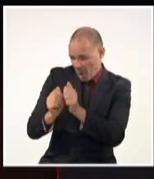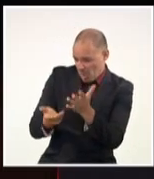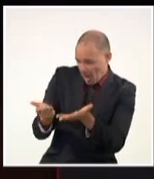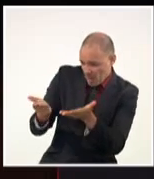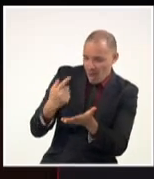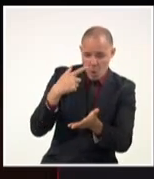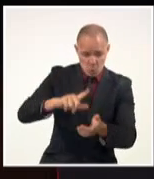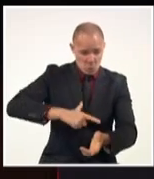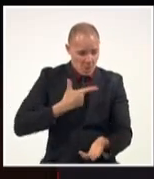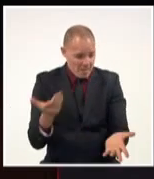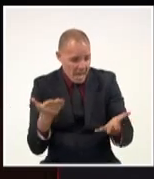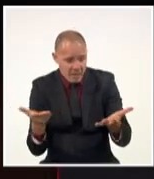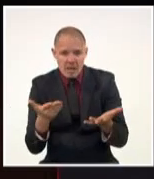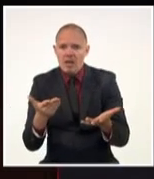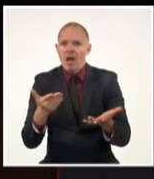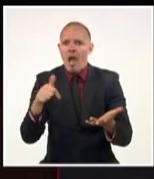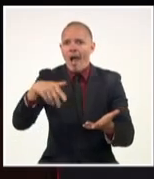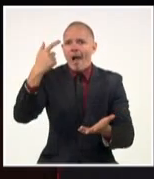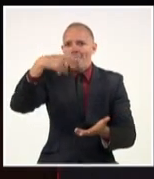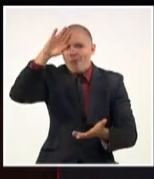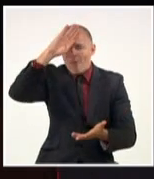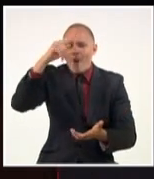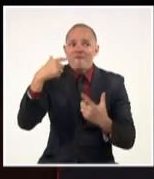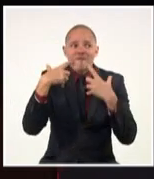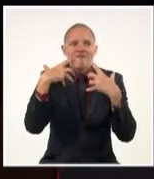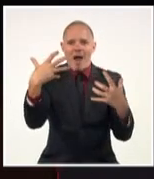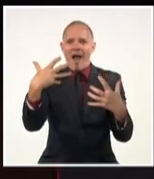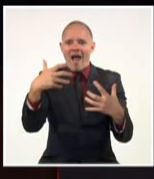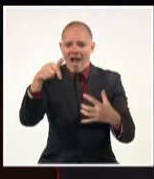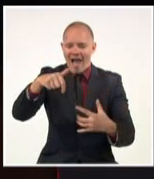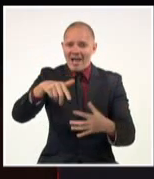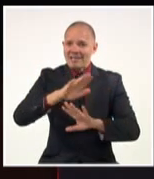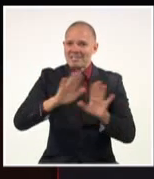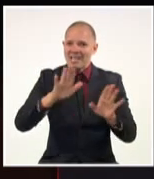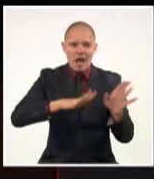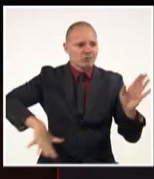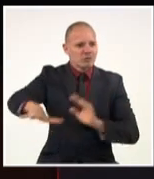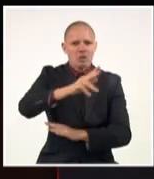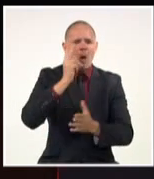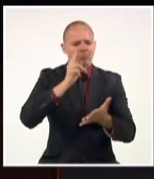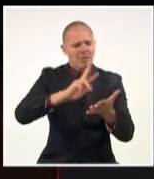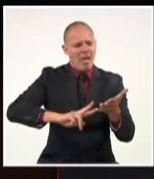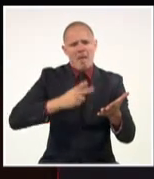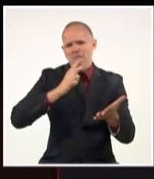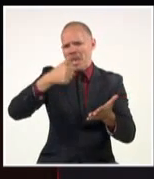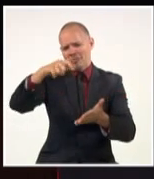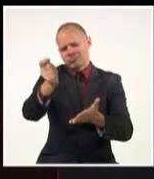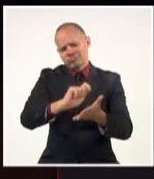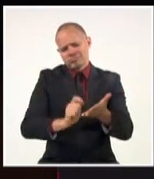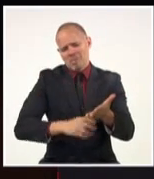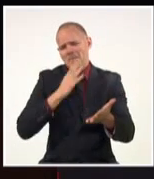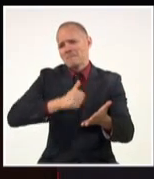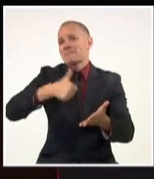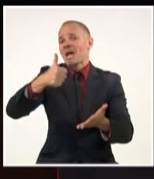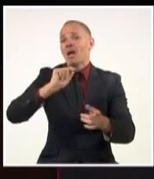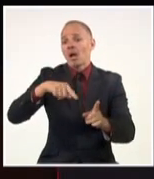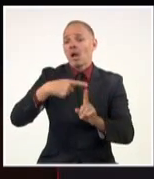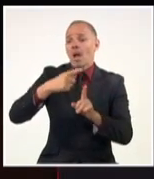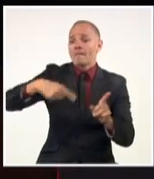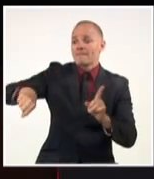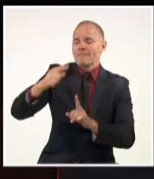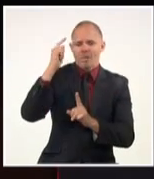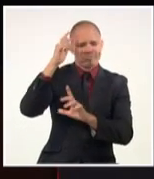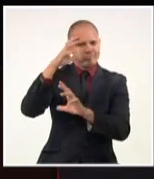cultura. Esta revolución es, en primer lugar, un acto libertario de proyección